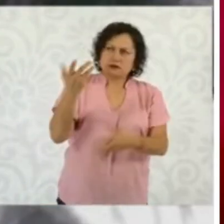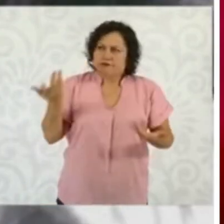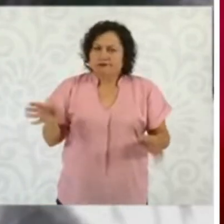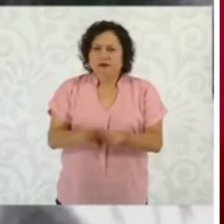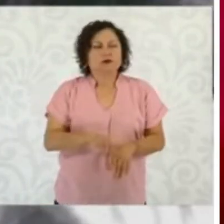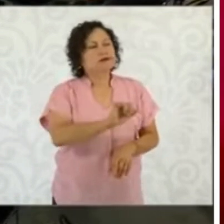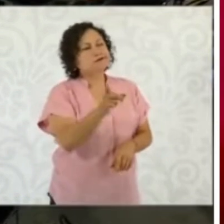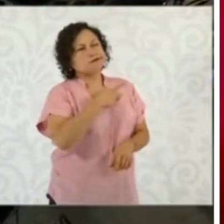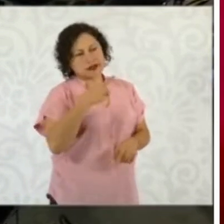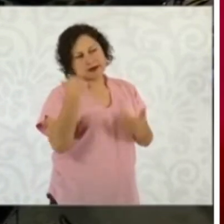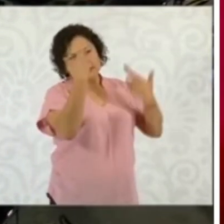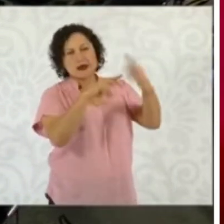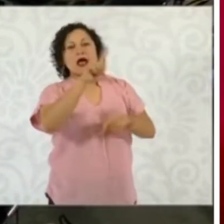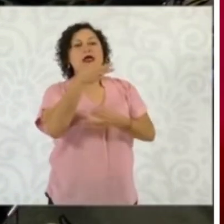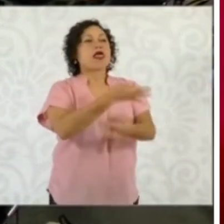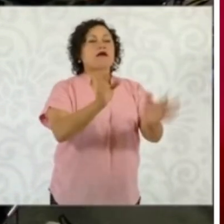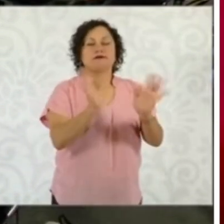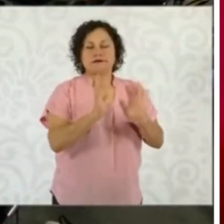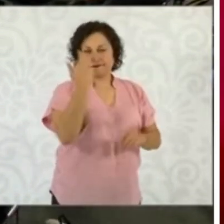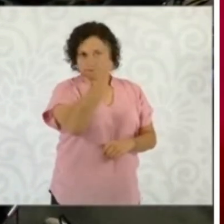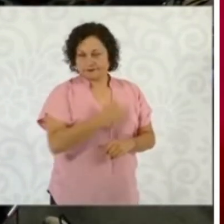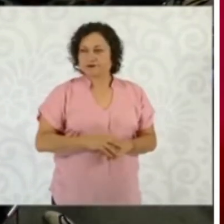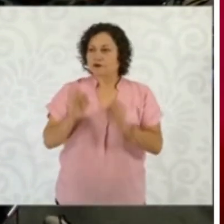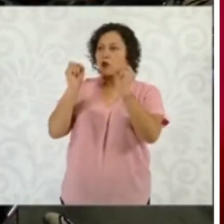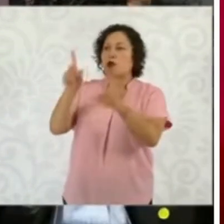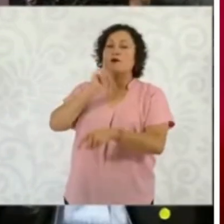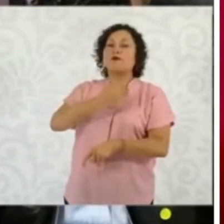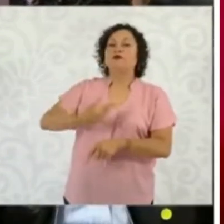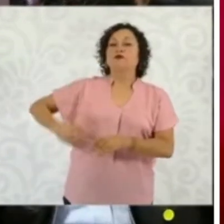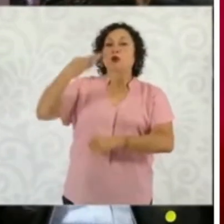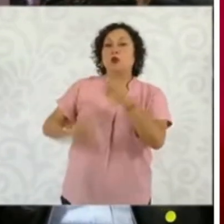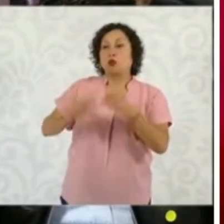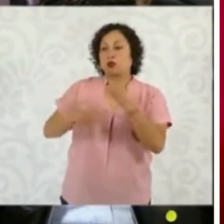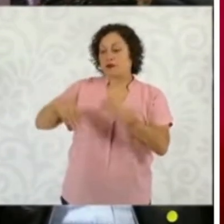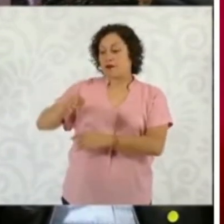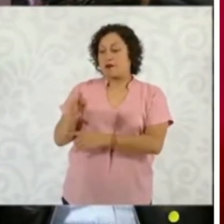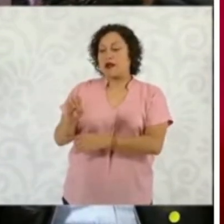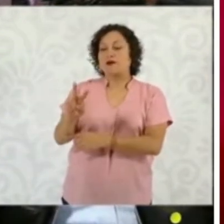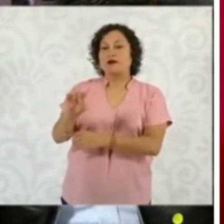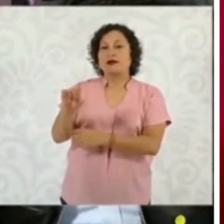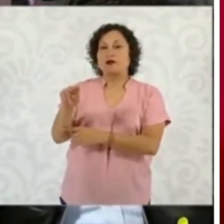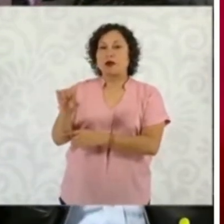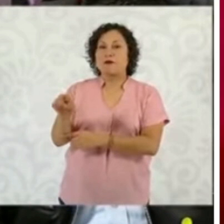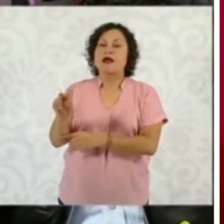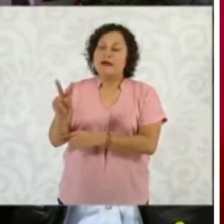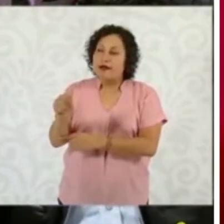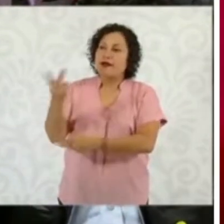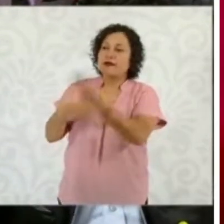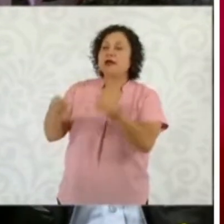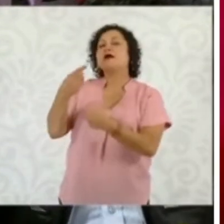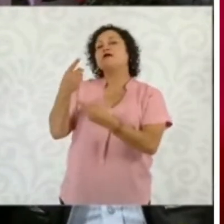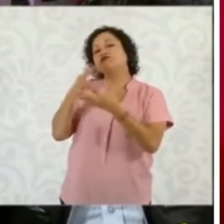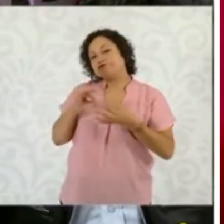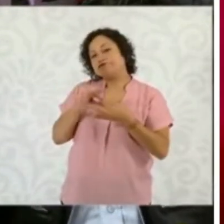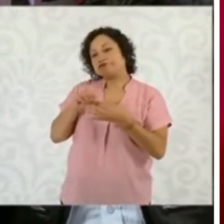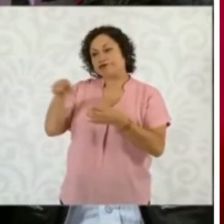qué cosa. Claro, Presidenta, en último caso, de acuerdo también con una entrevista que dio el exgobernador Mario Villanueva, exgobernador de Quintana Roo, a la revista, él habla de todo el proceso que le ha